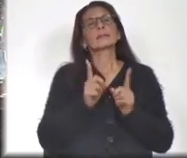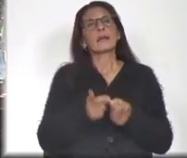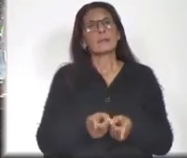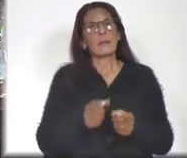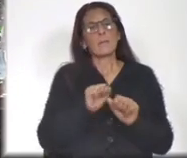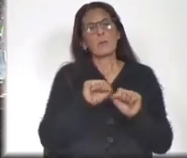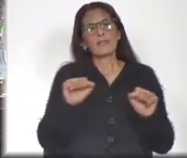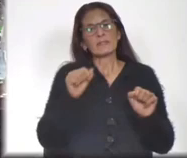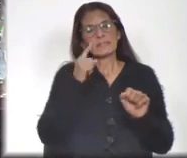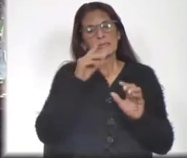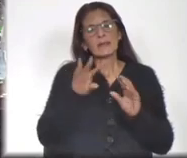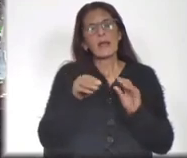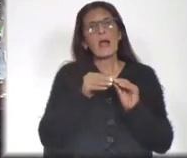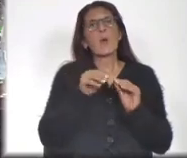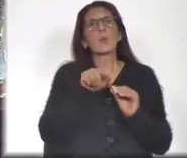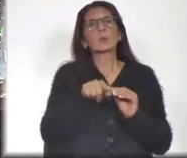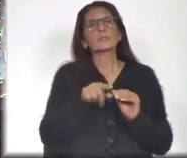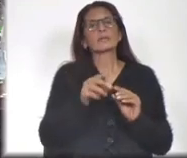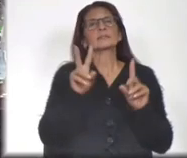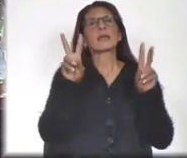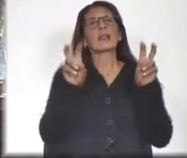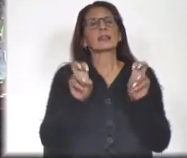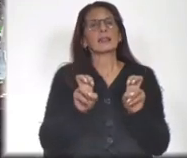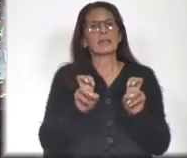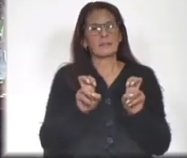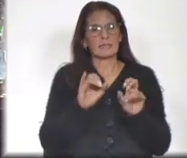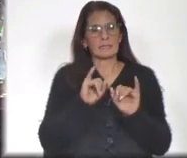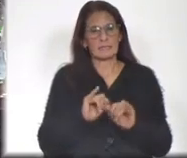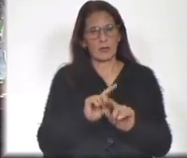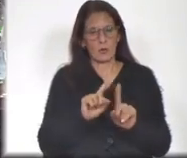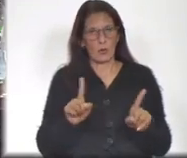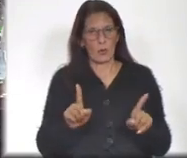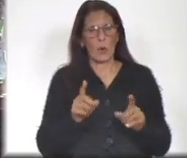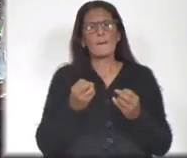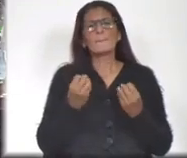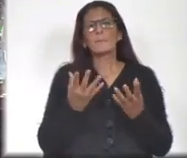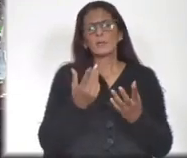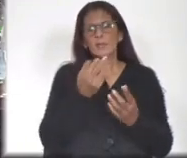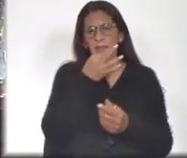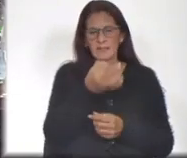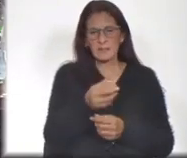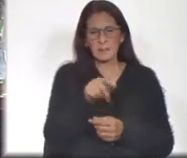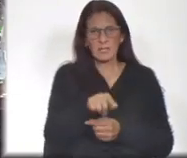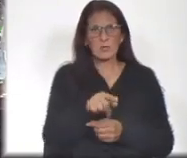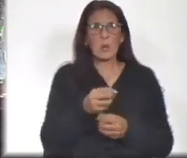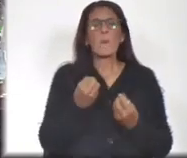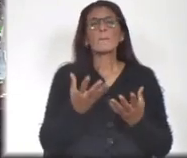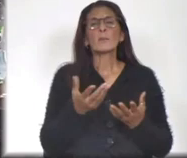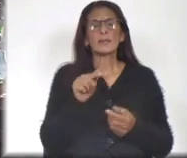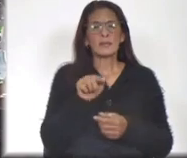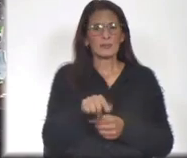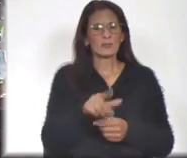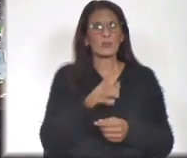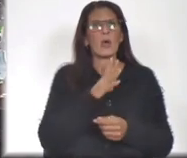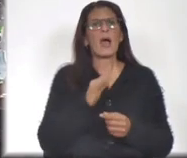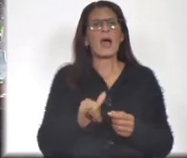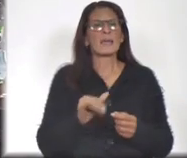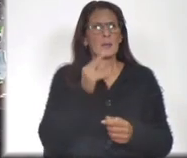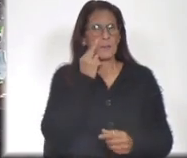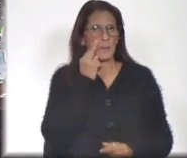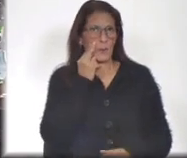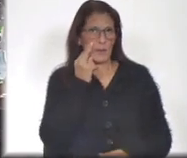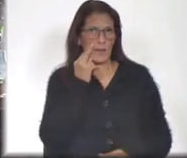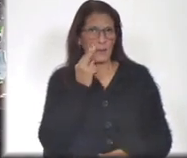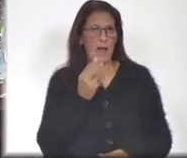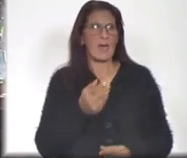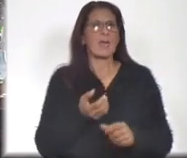el ajustarse estrictamente al tema o no. ¿Por qué hacemos alusión a eso? Porque para nosotros esto tiene el problema